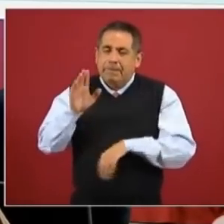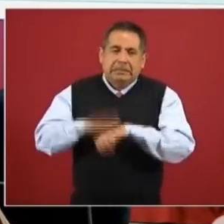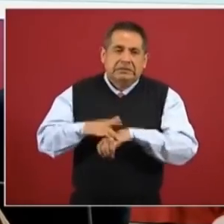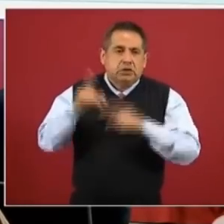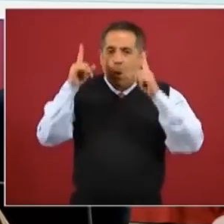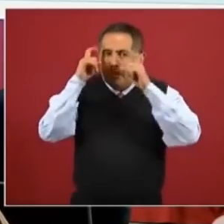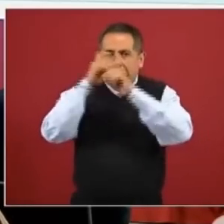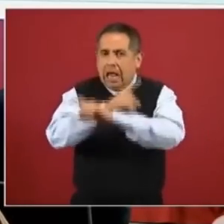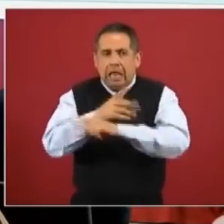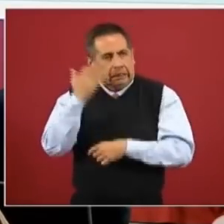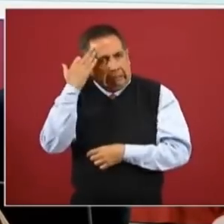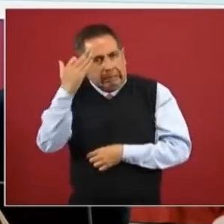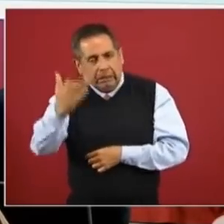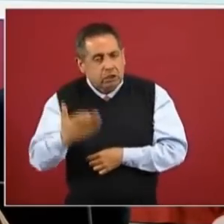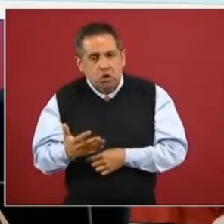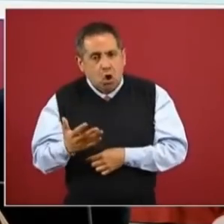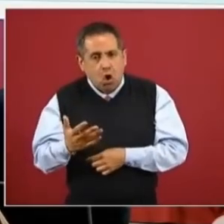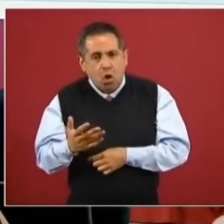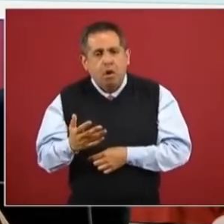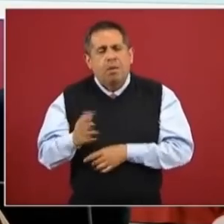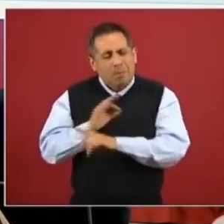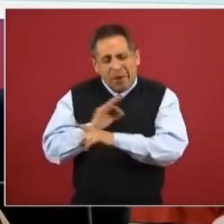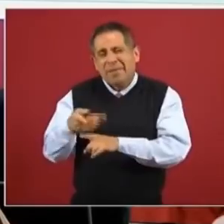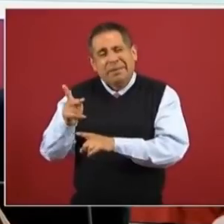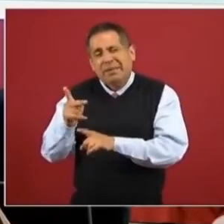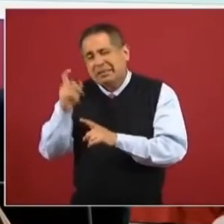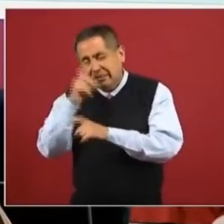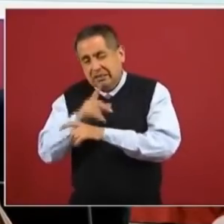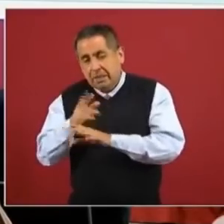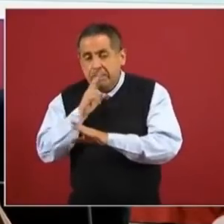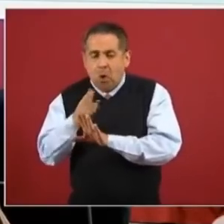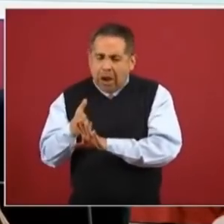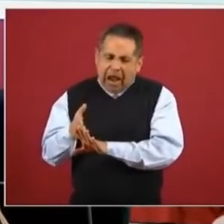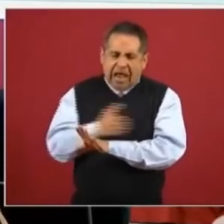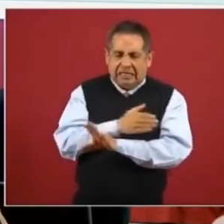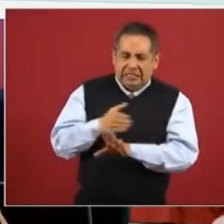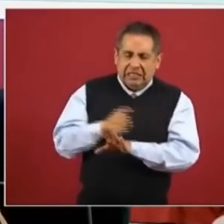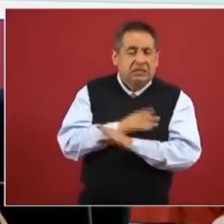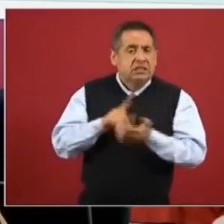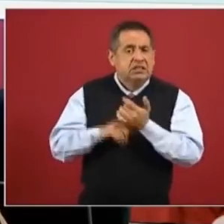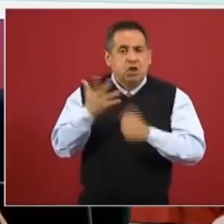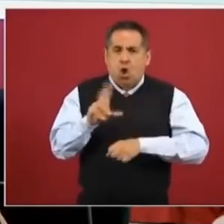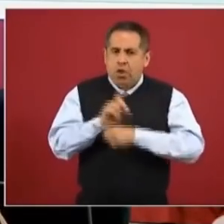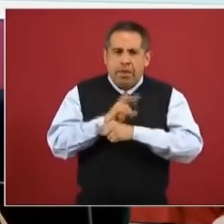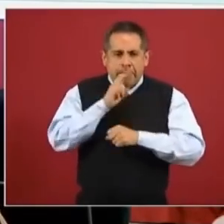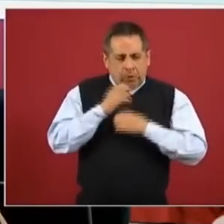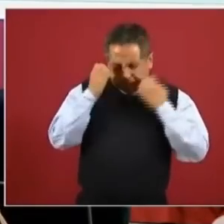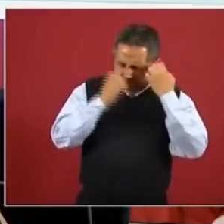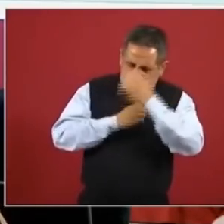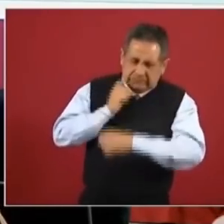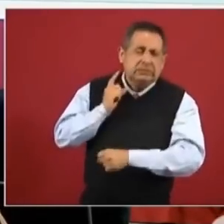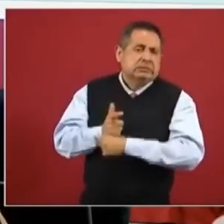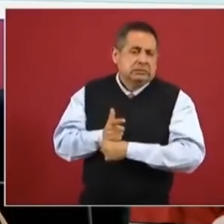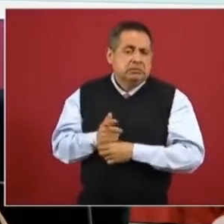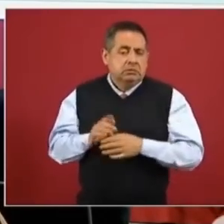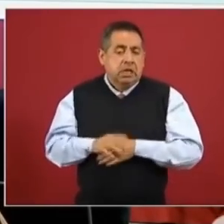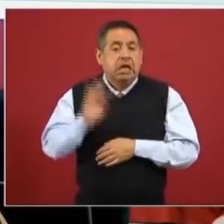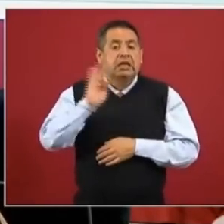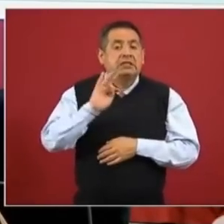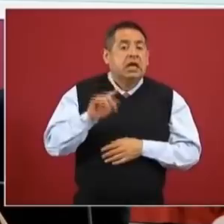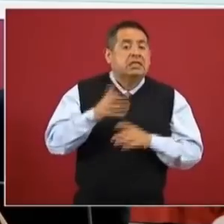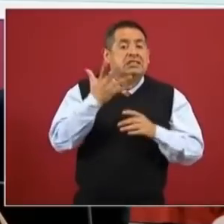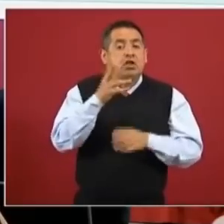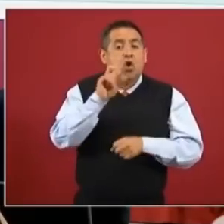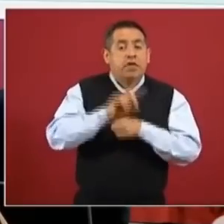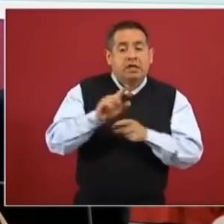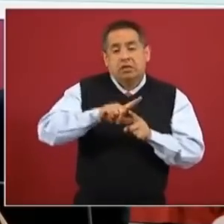poco más complejo, pero no es imposible. Si yo ya pasé de esos 5 días de la sintomatología, me tomarán una